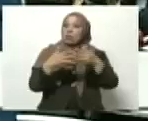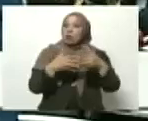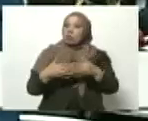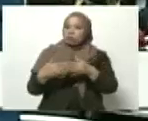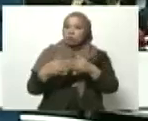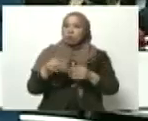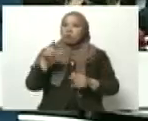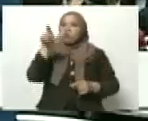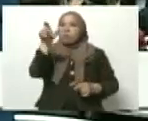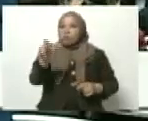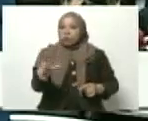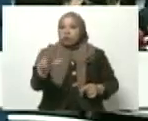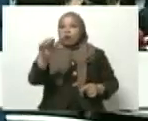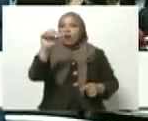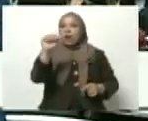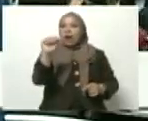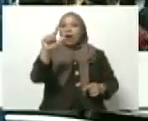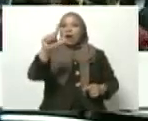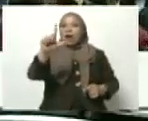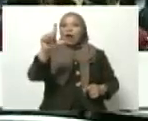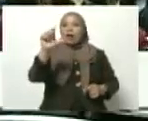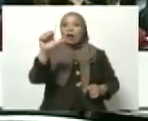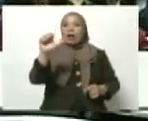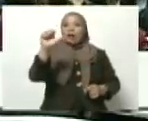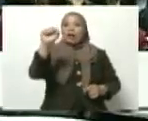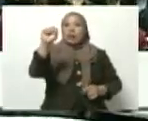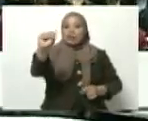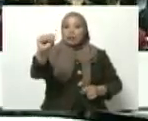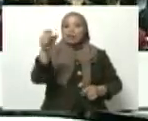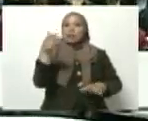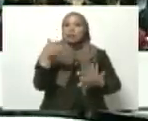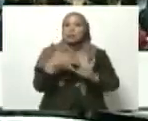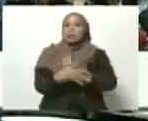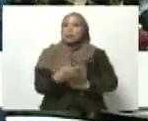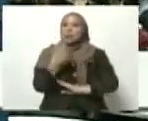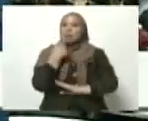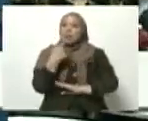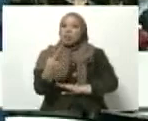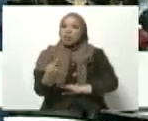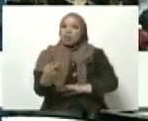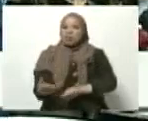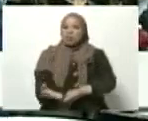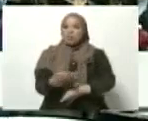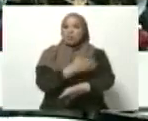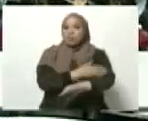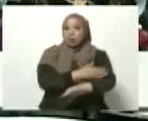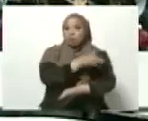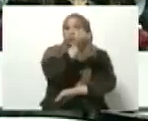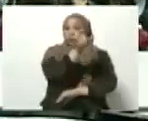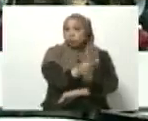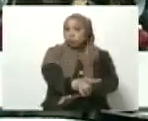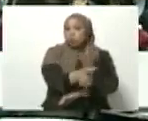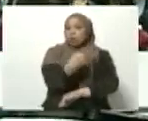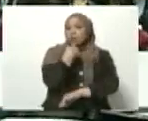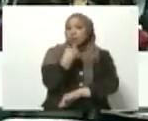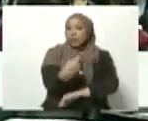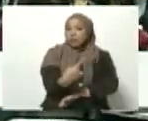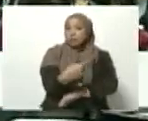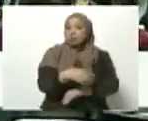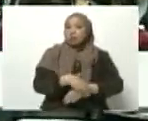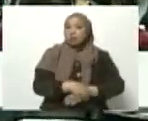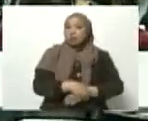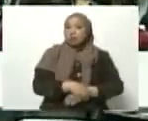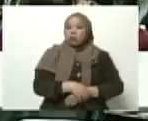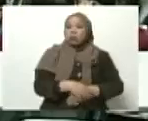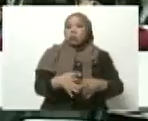una de sus, podemos citar a Mark Esper, que dice, bajo la dirección de Maduro, Saab habría estado en